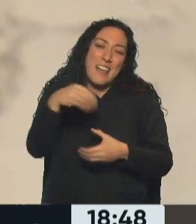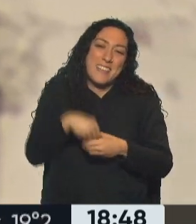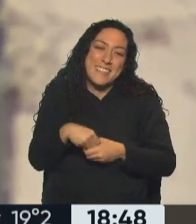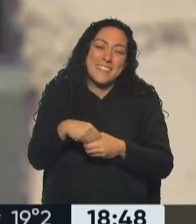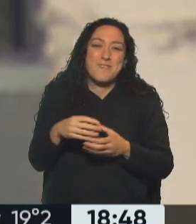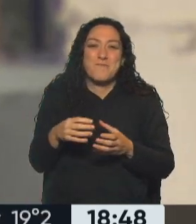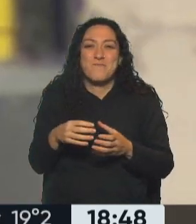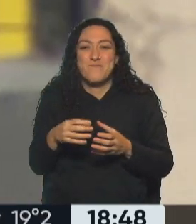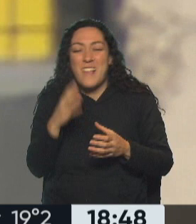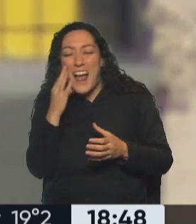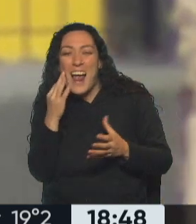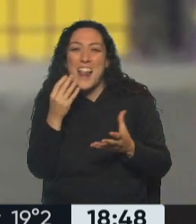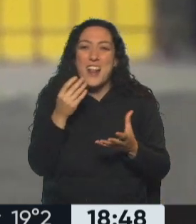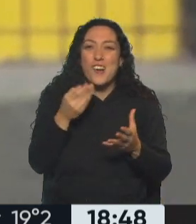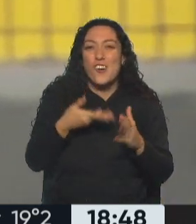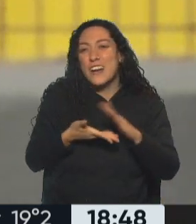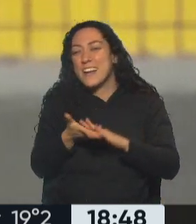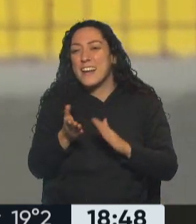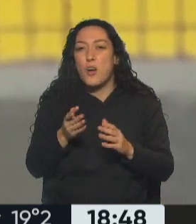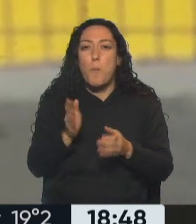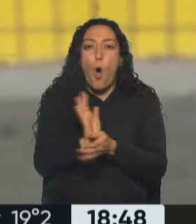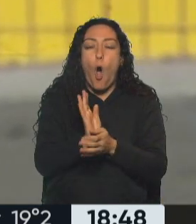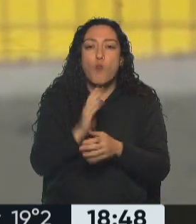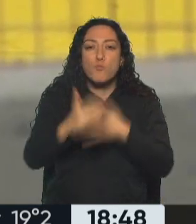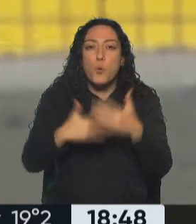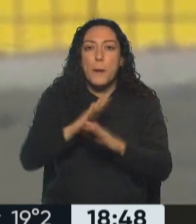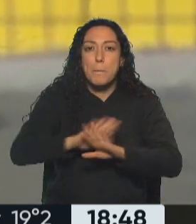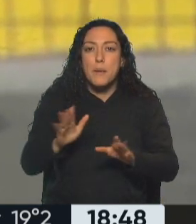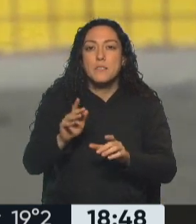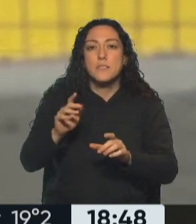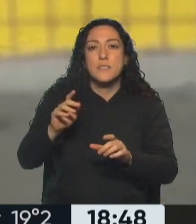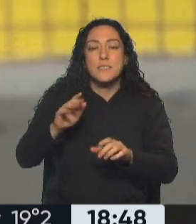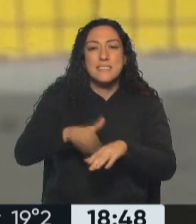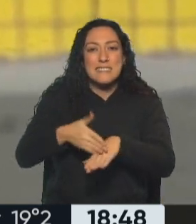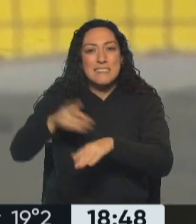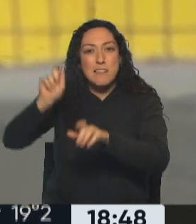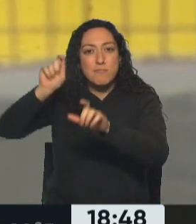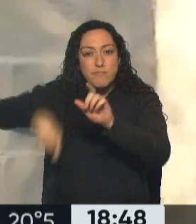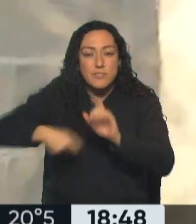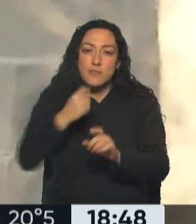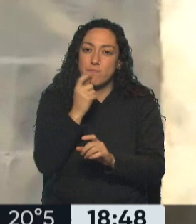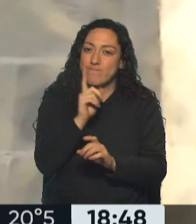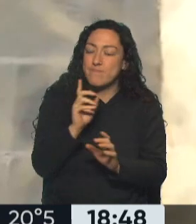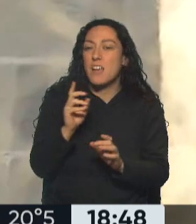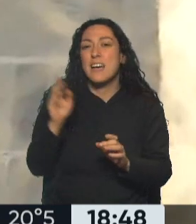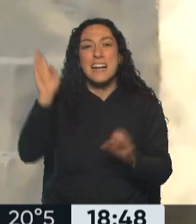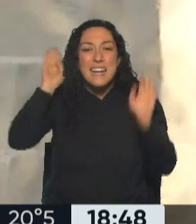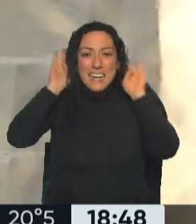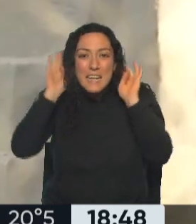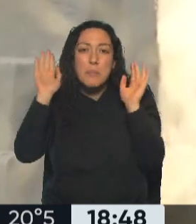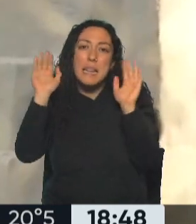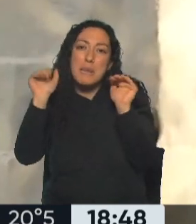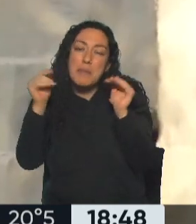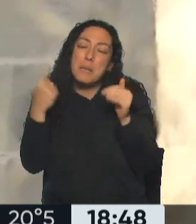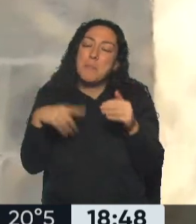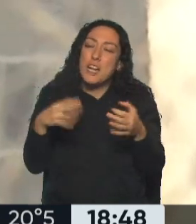de polémica, ¿no? Su retiro. Sí, no muy declarada entre Riquelme y él. Porque Riquelme lo fue a despedir, pero fue más